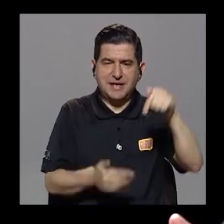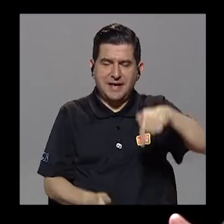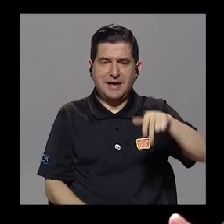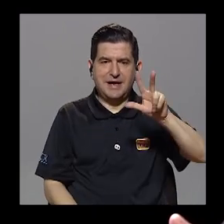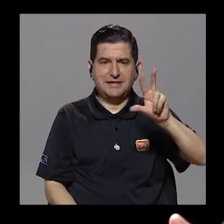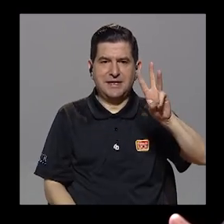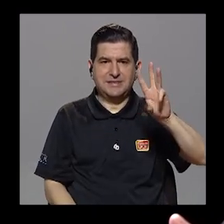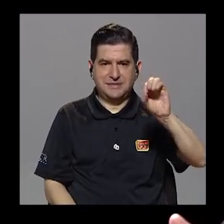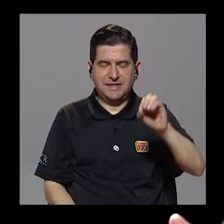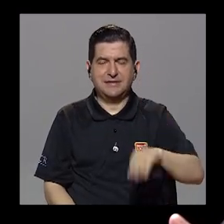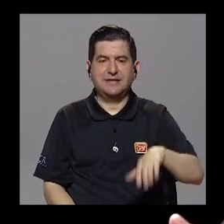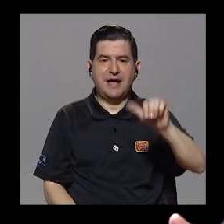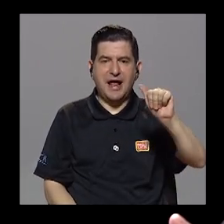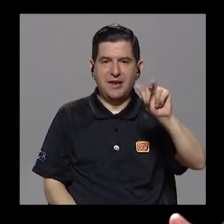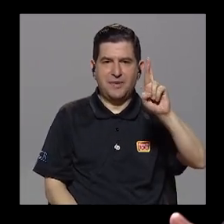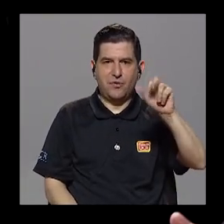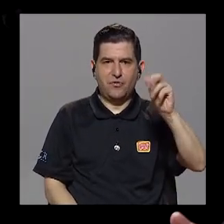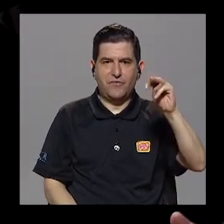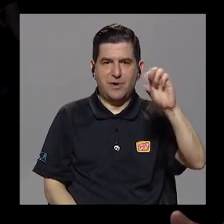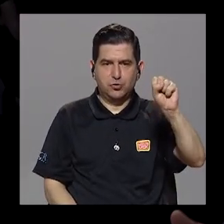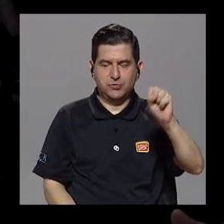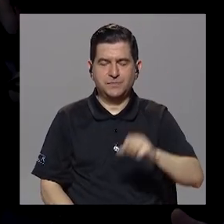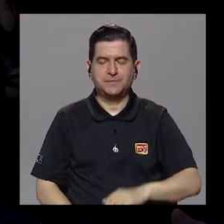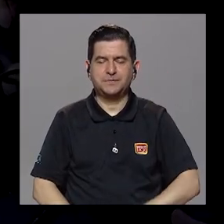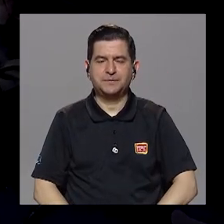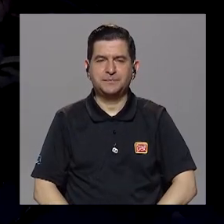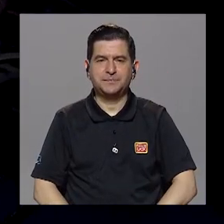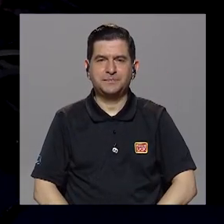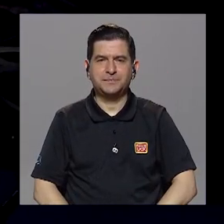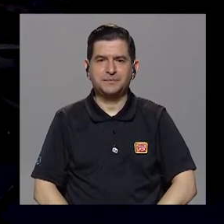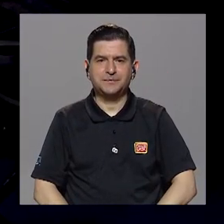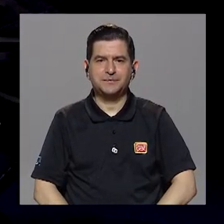Estamos en 360 con don Álvaro Ramos.